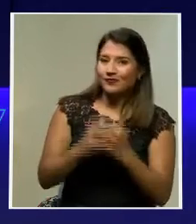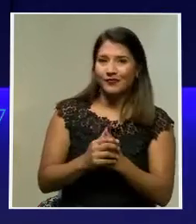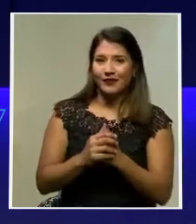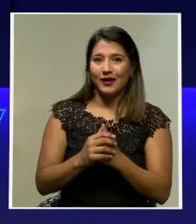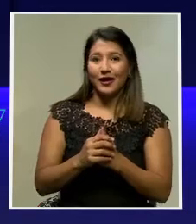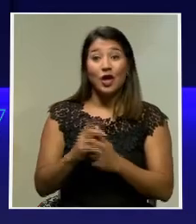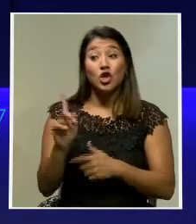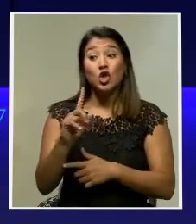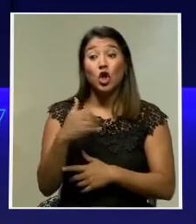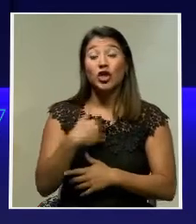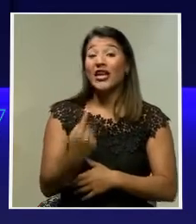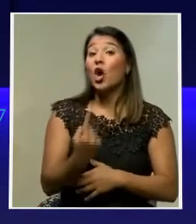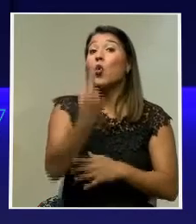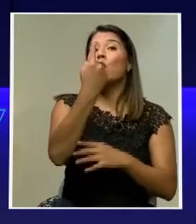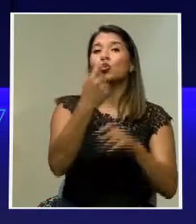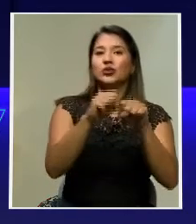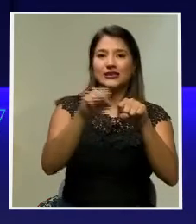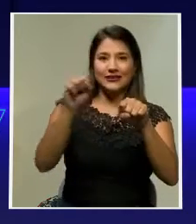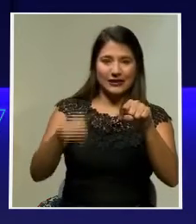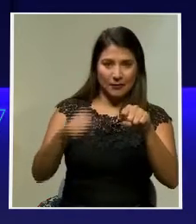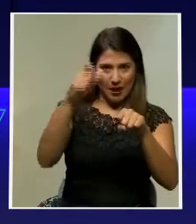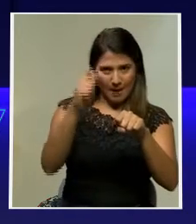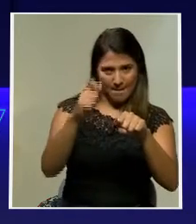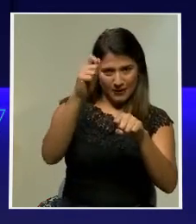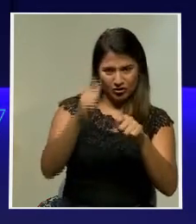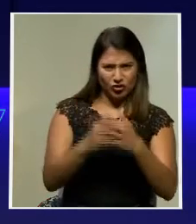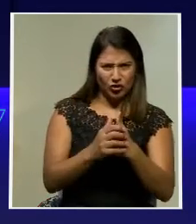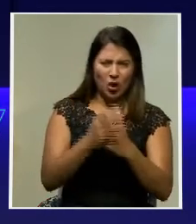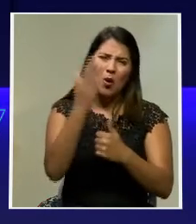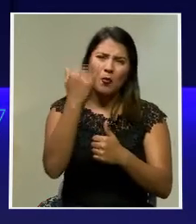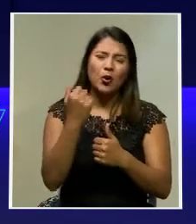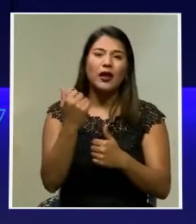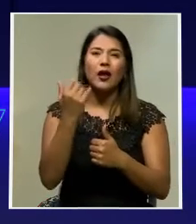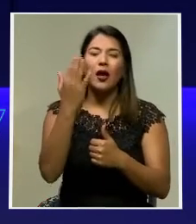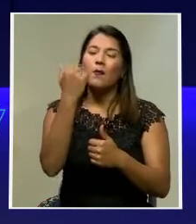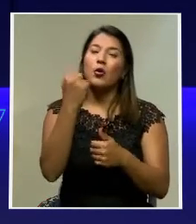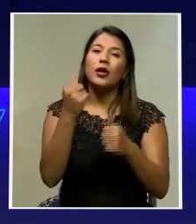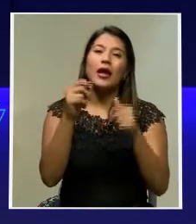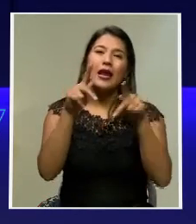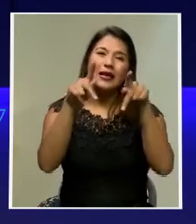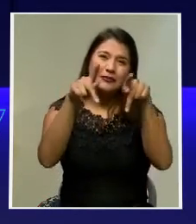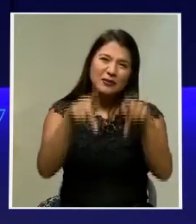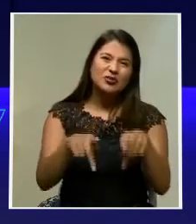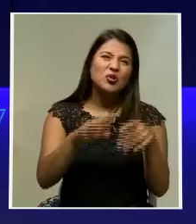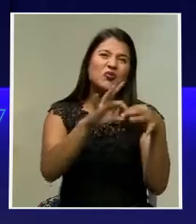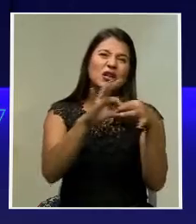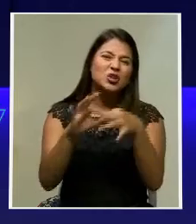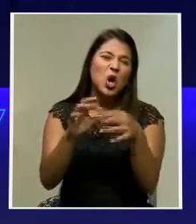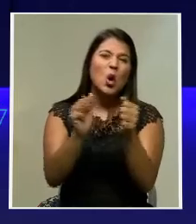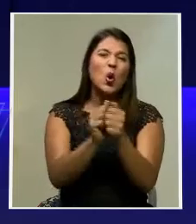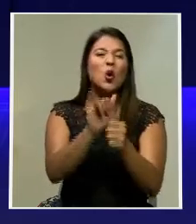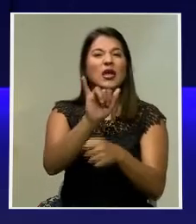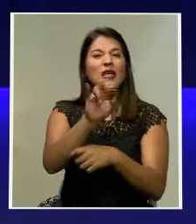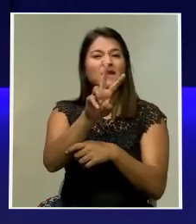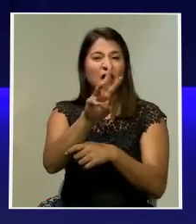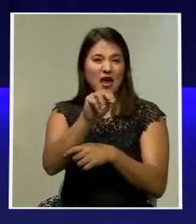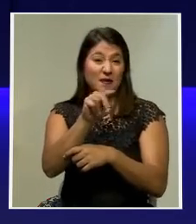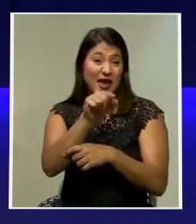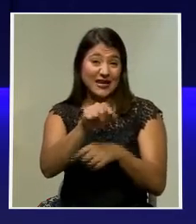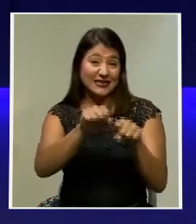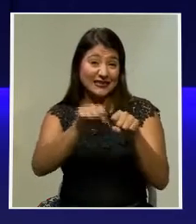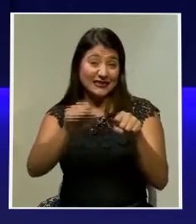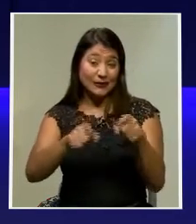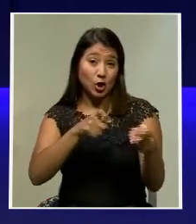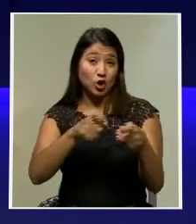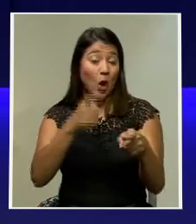un régimen de pensiones, que usualmente las personas están relacionadas con el de invalidez, vejez y muerte que administra la Caja Costarricense del